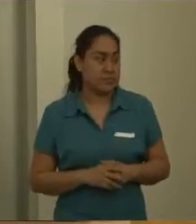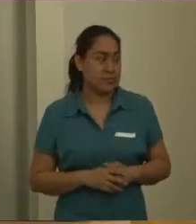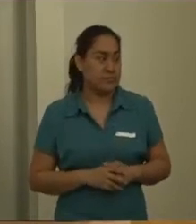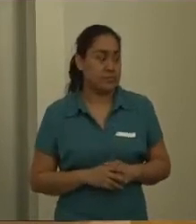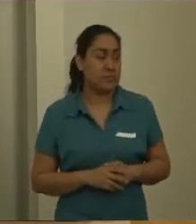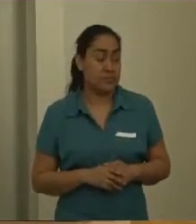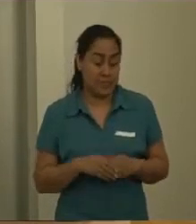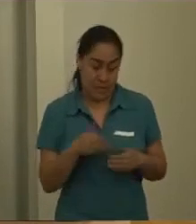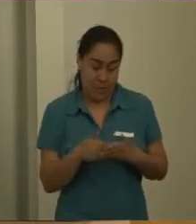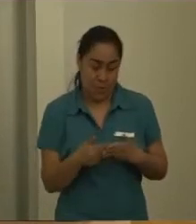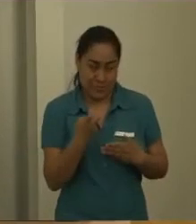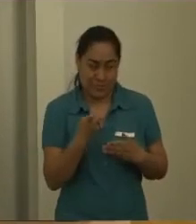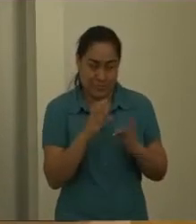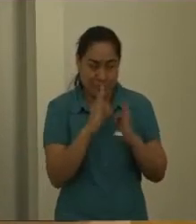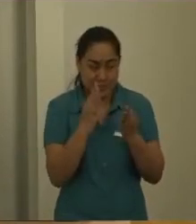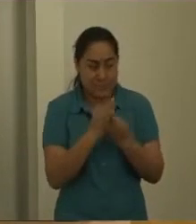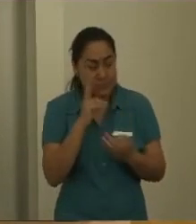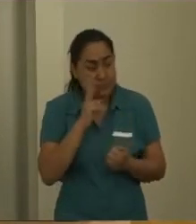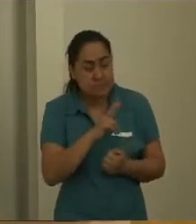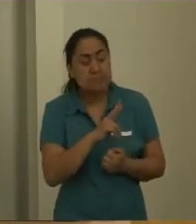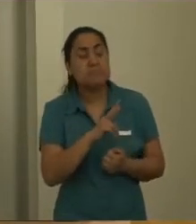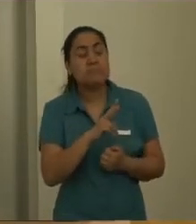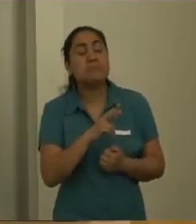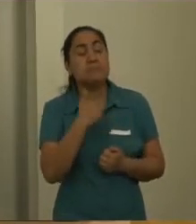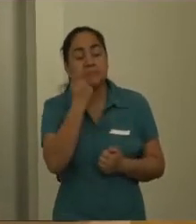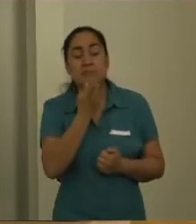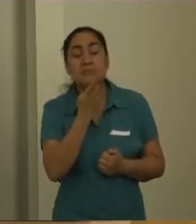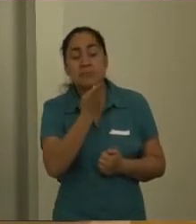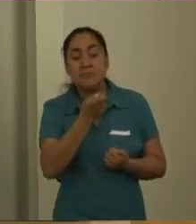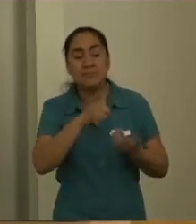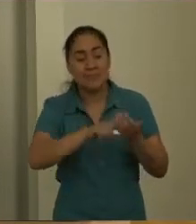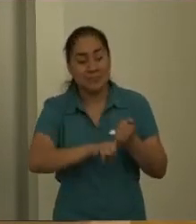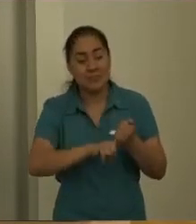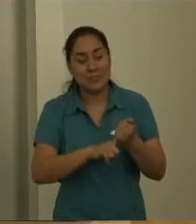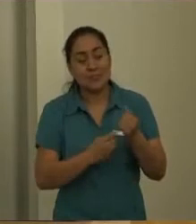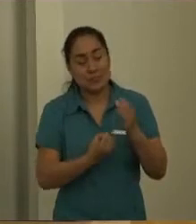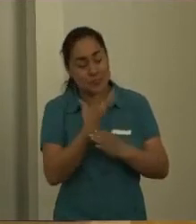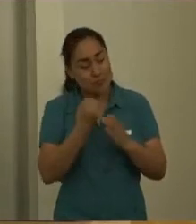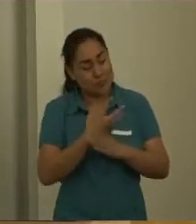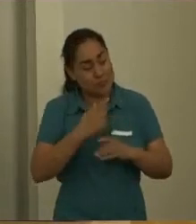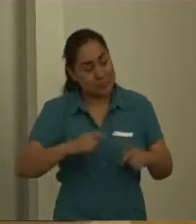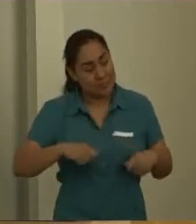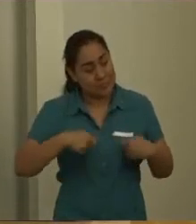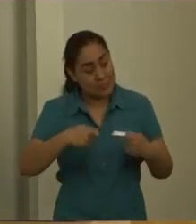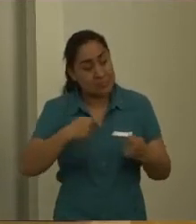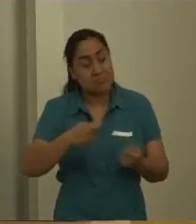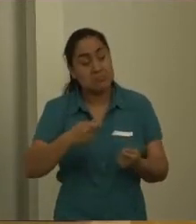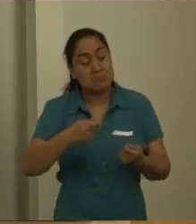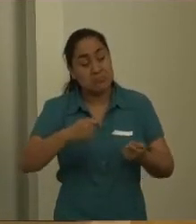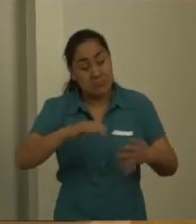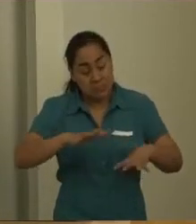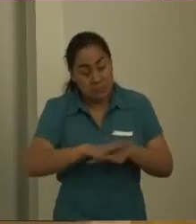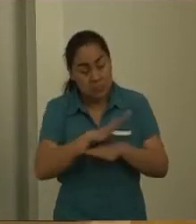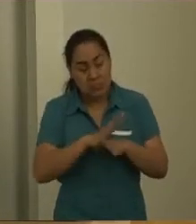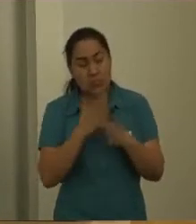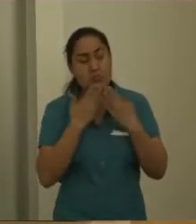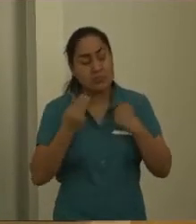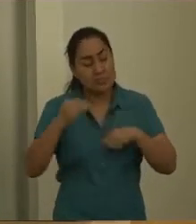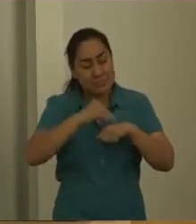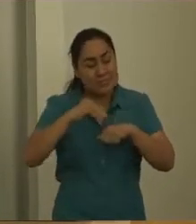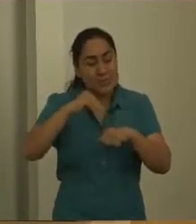esta circunstancia indica que la aceptación de las recomendaciones de medidas no se ha traducido en una implementación